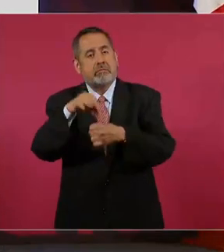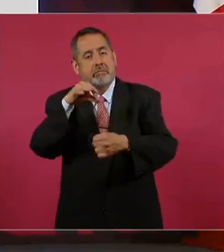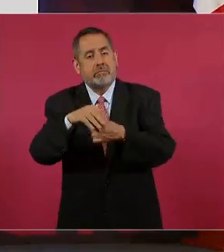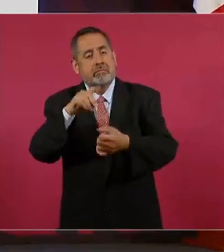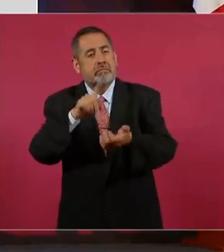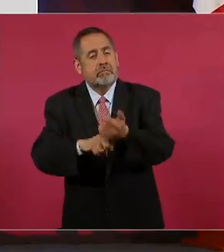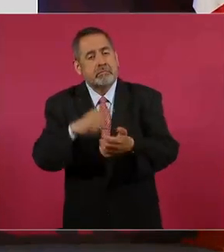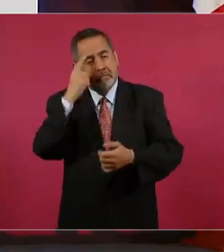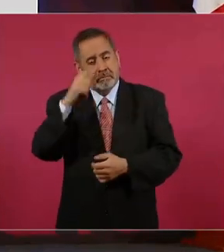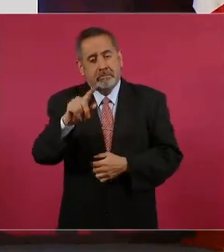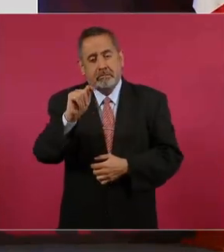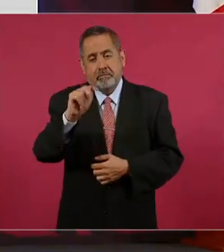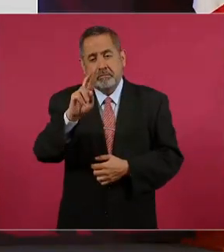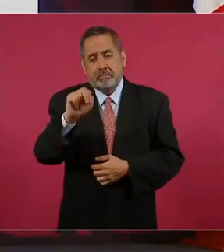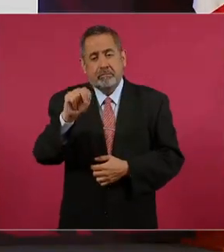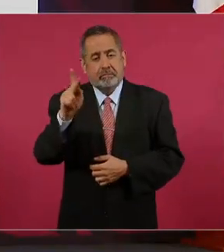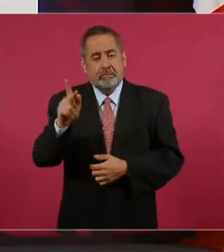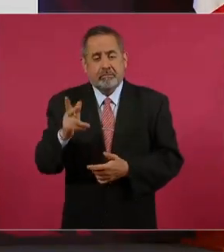Trump?